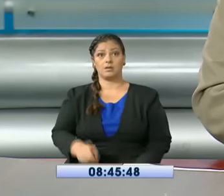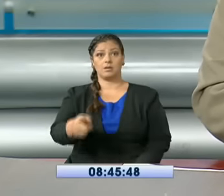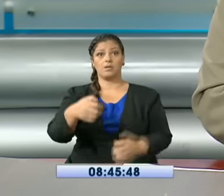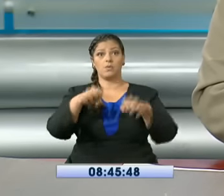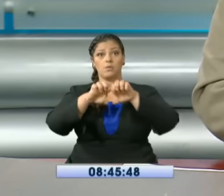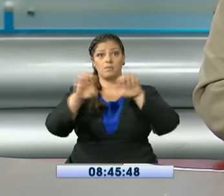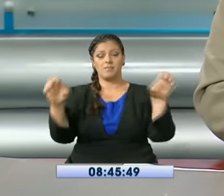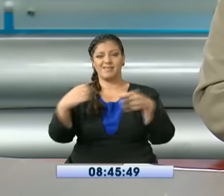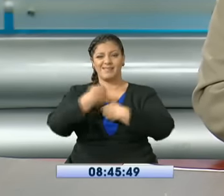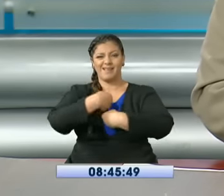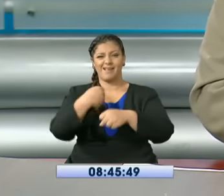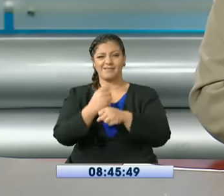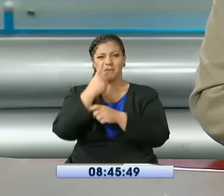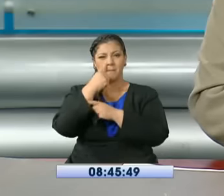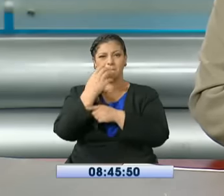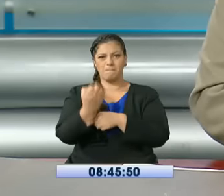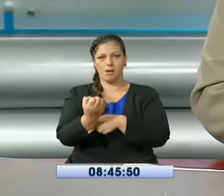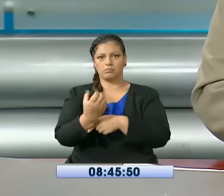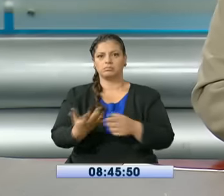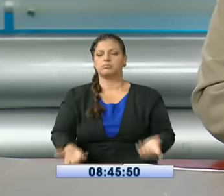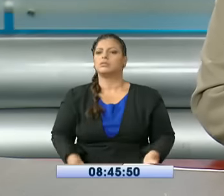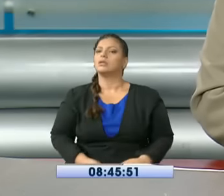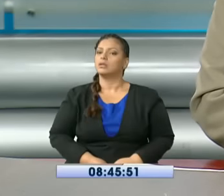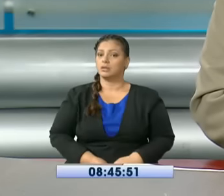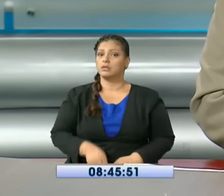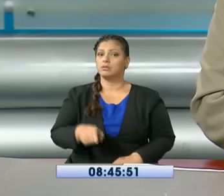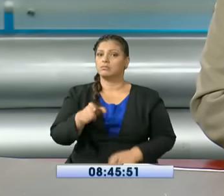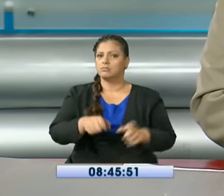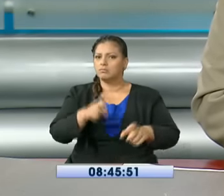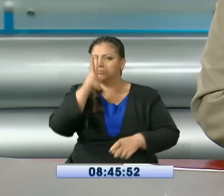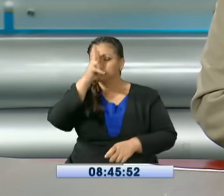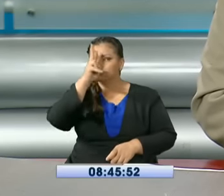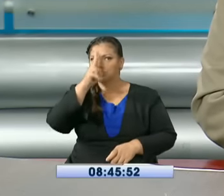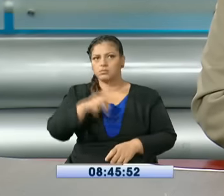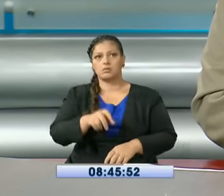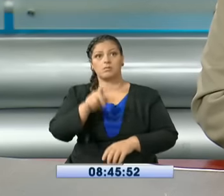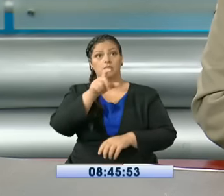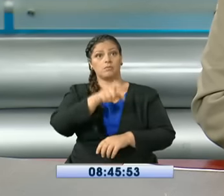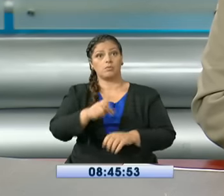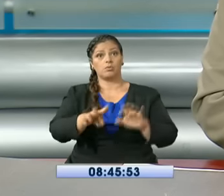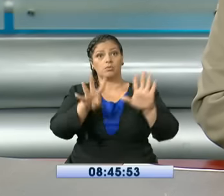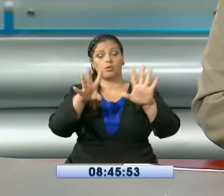combustible subsidiado. 9 personas quedaron detenidas para investigaciones.